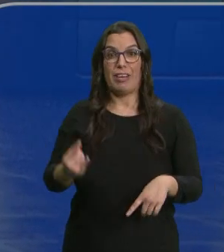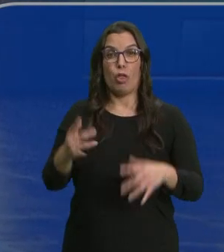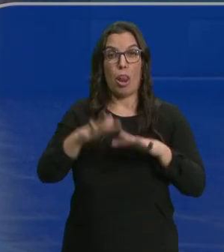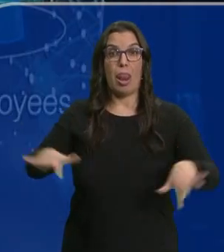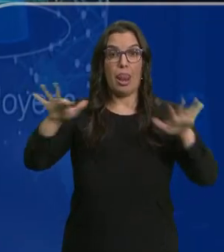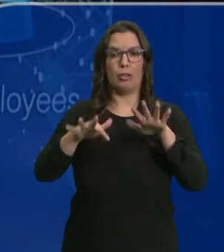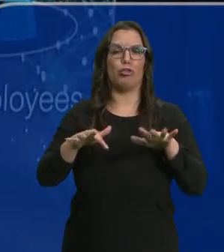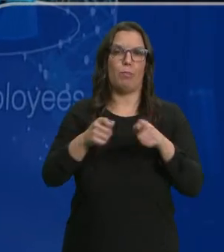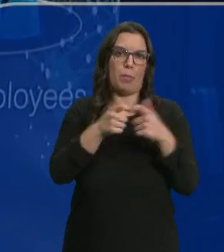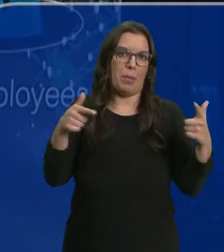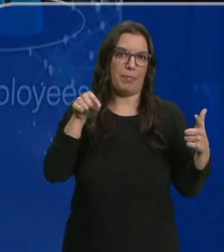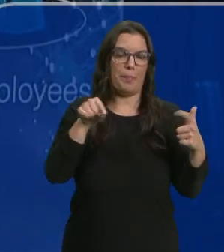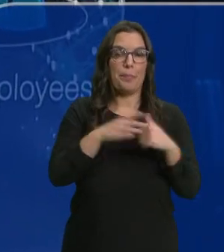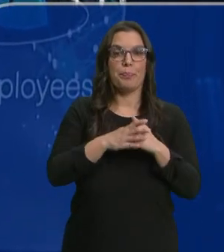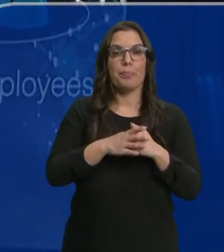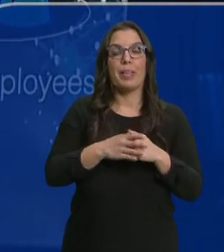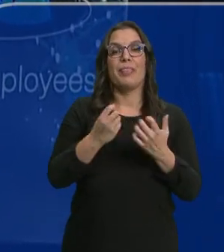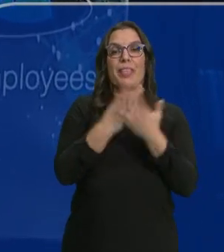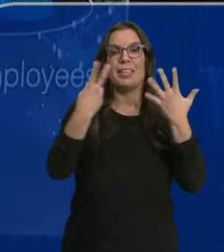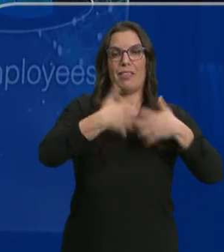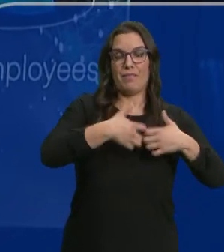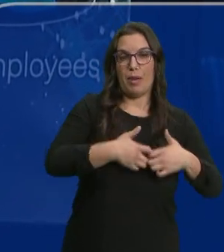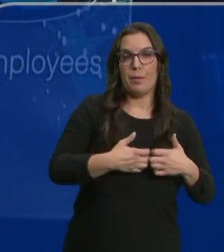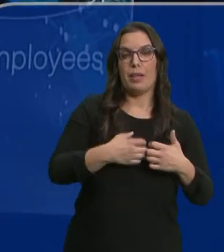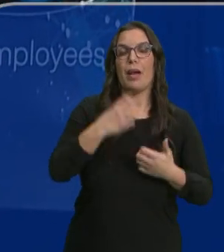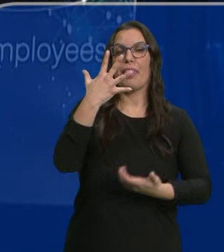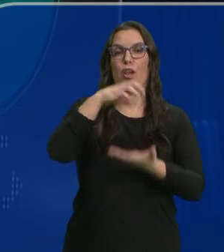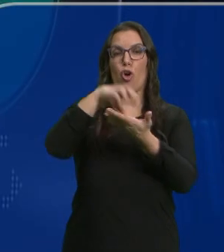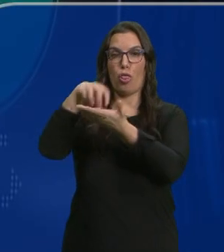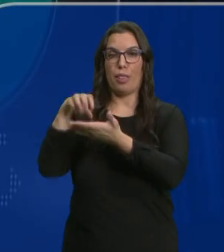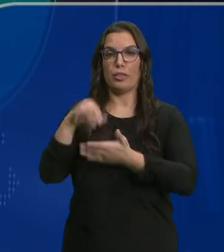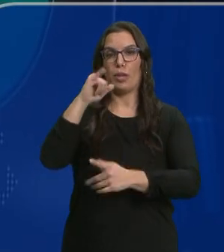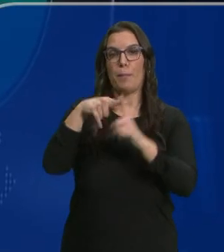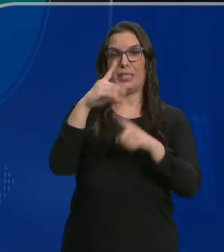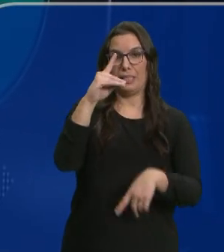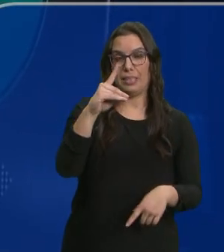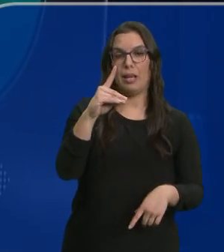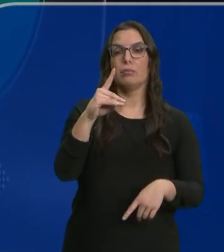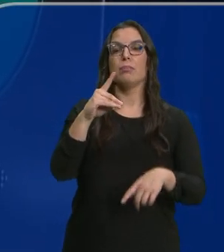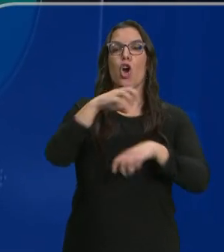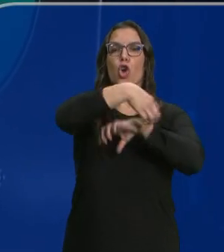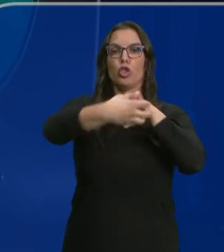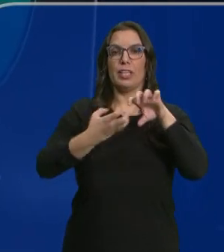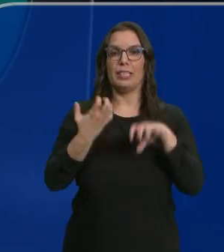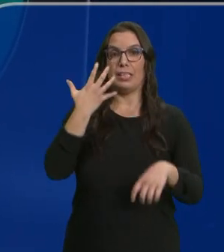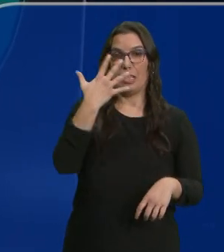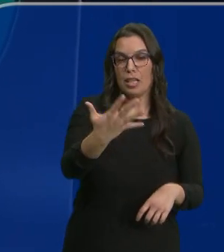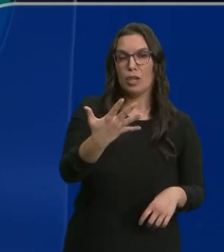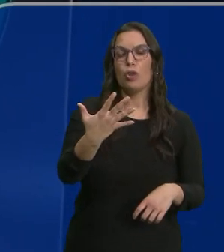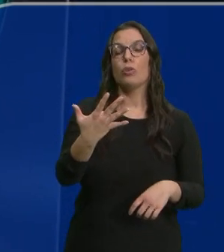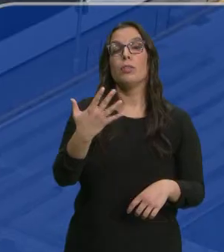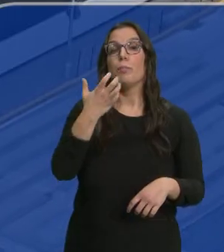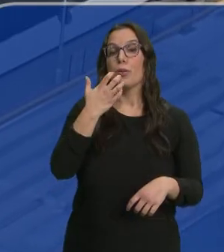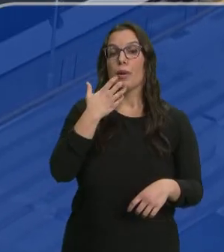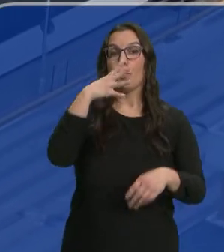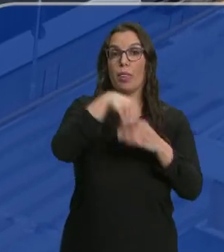lenta. Contará con 17 plantas y 5 centros de I+D de 3 continentes y 19.000 empleados. Entre ellos estarán los de